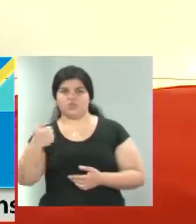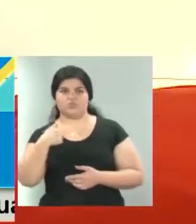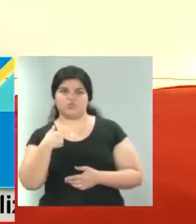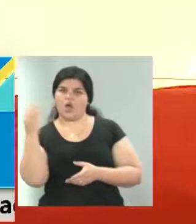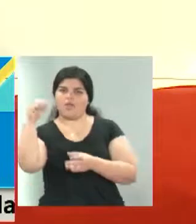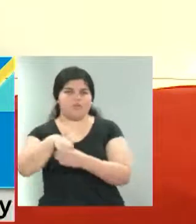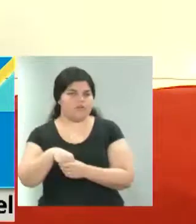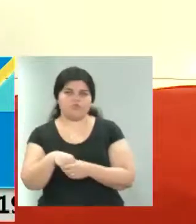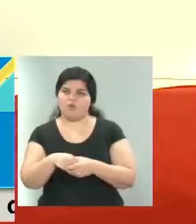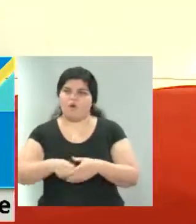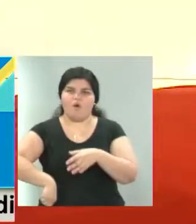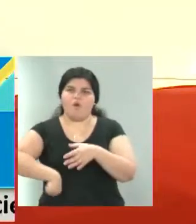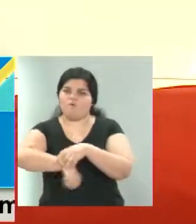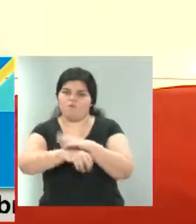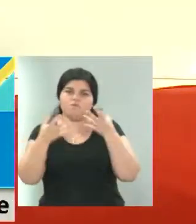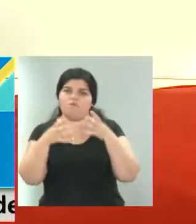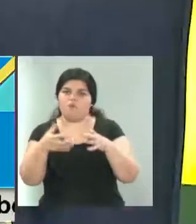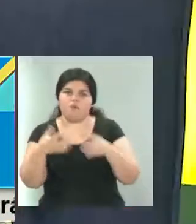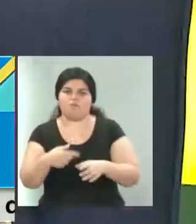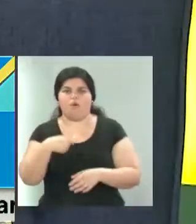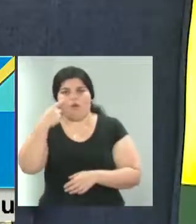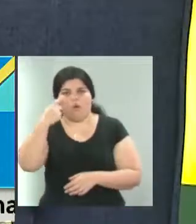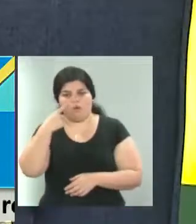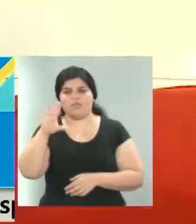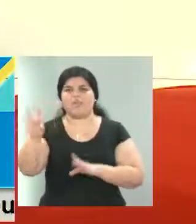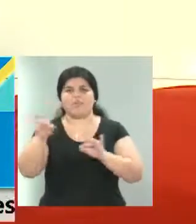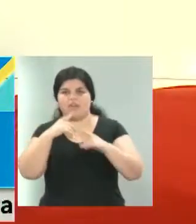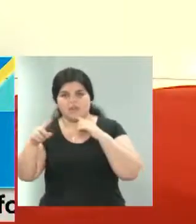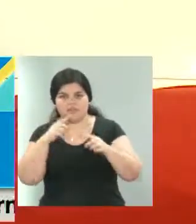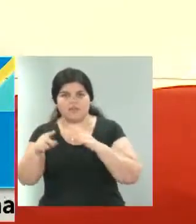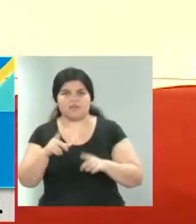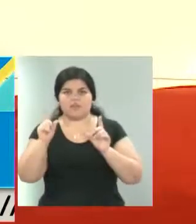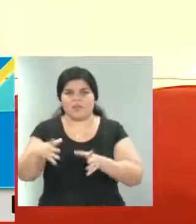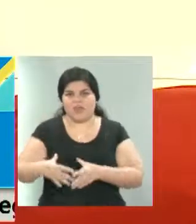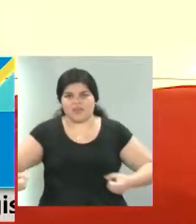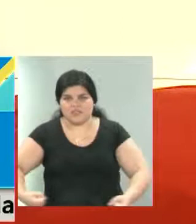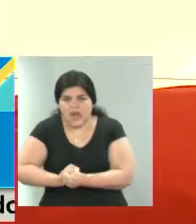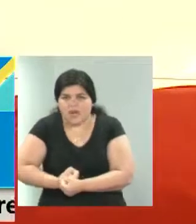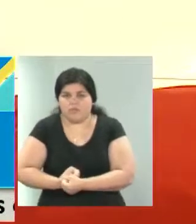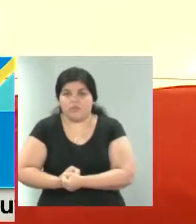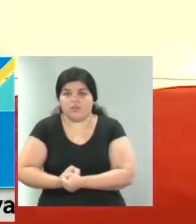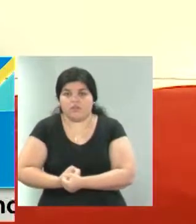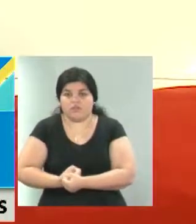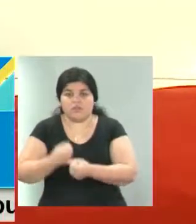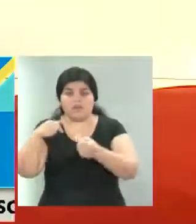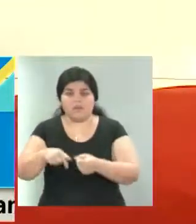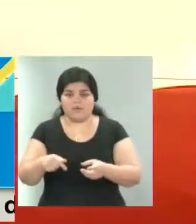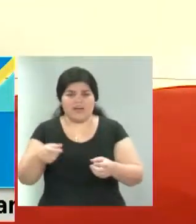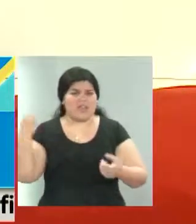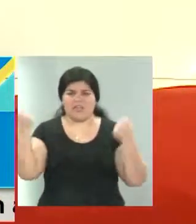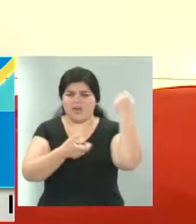fútbol, he vivido de técnico y todo lo demás, pero en el rugby vos te matás, termina el partido...